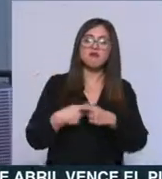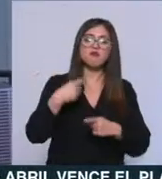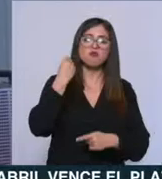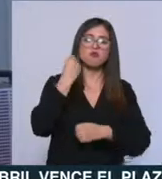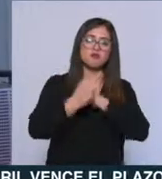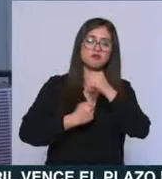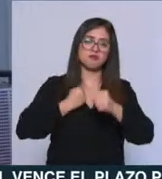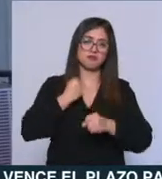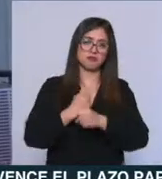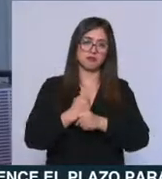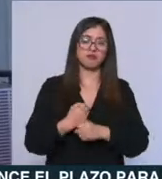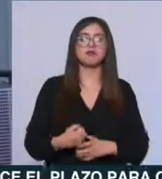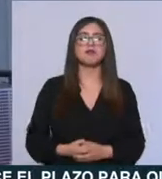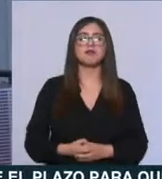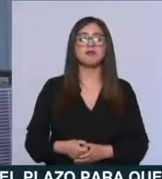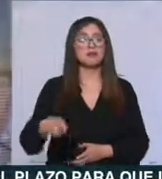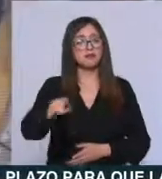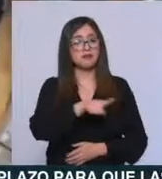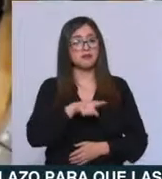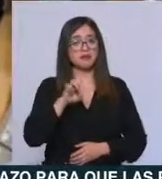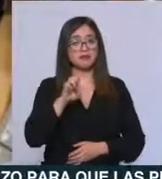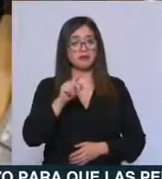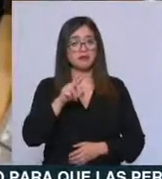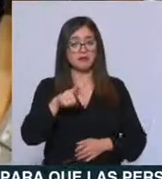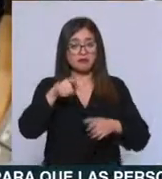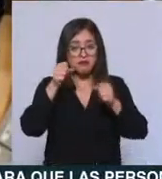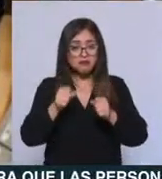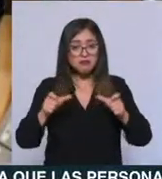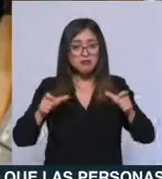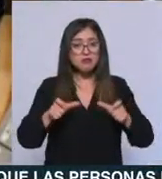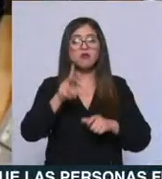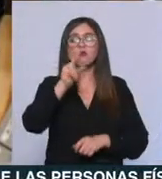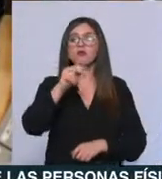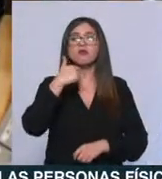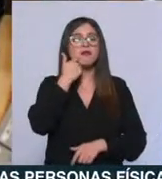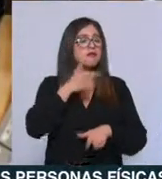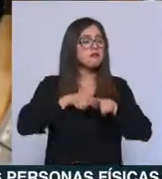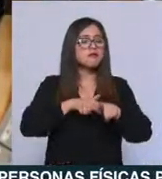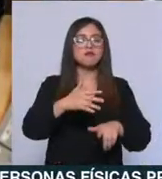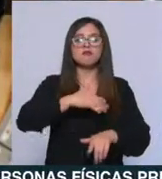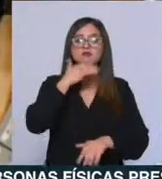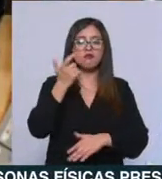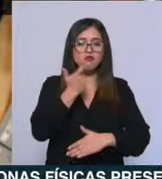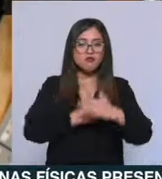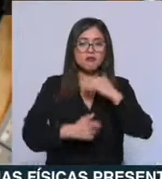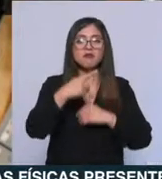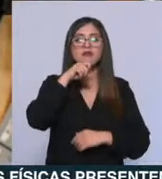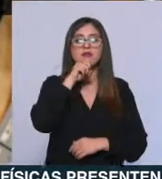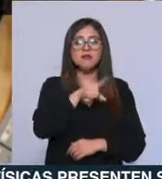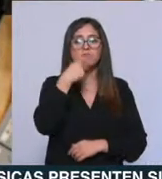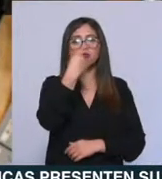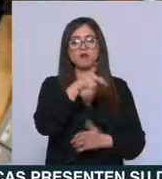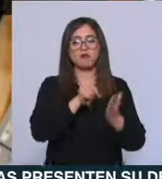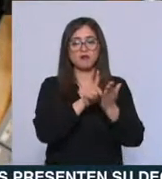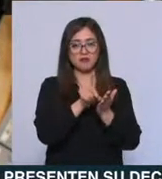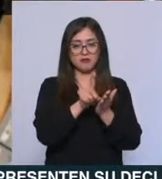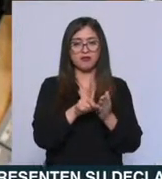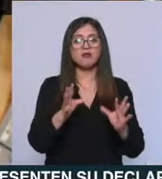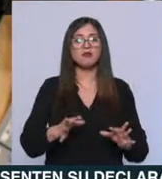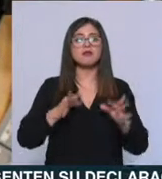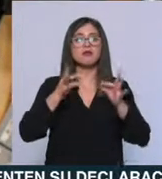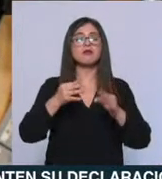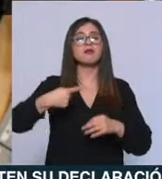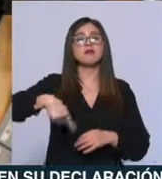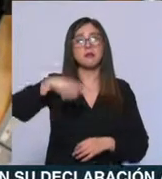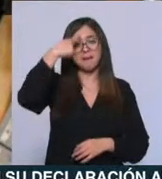la Estrategia Nacional de Seguridad se enfocará en erradicar la corrupción y establecer el Estado de Derecho. Garantizará el